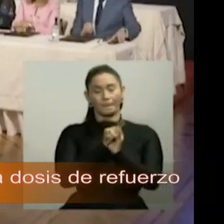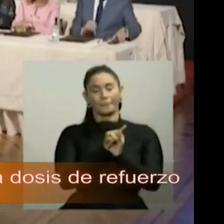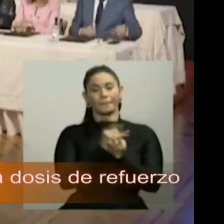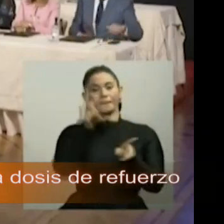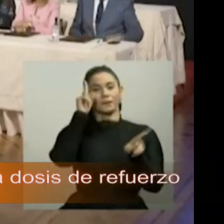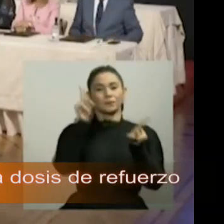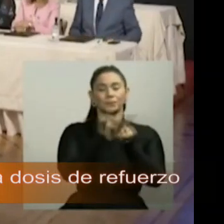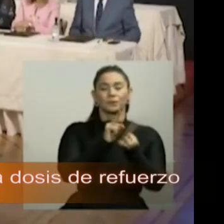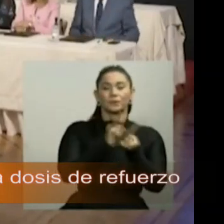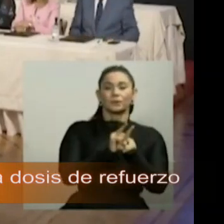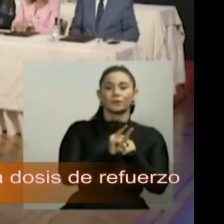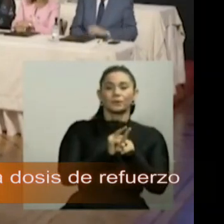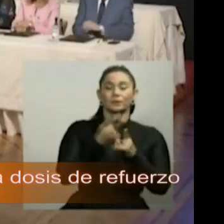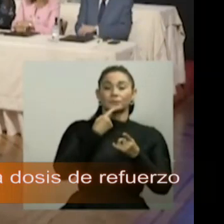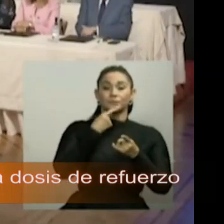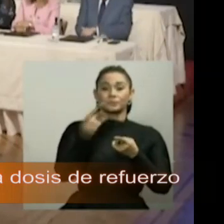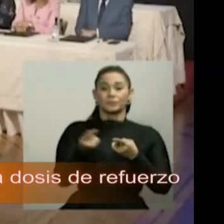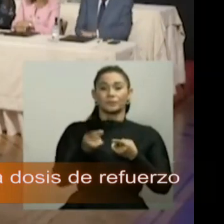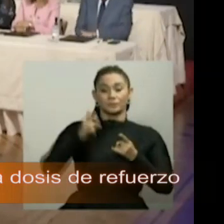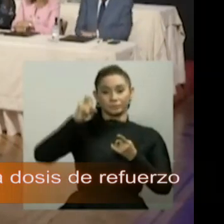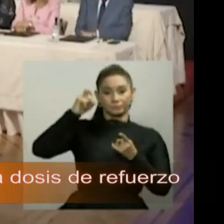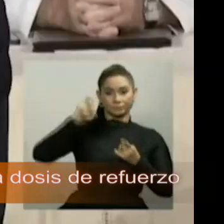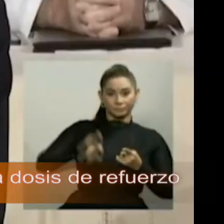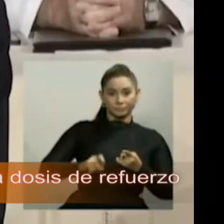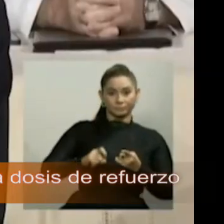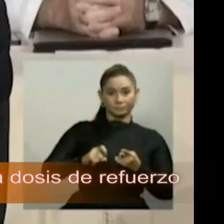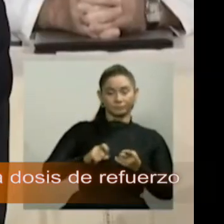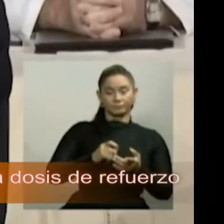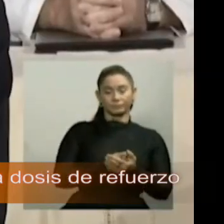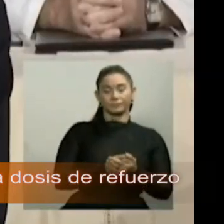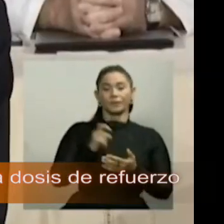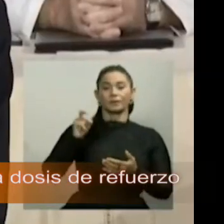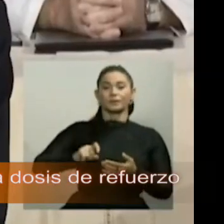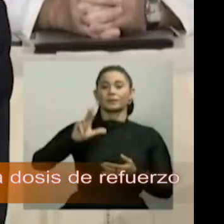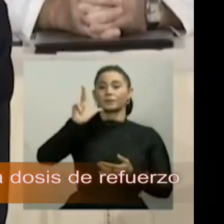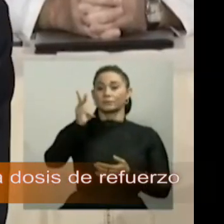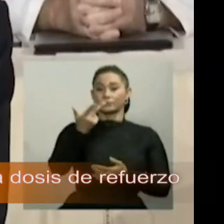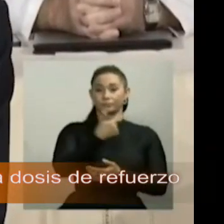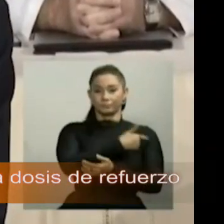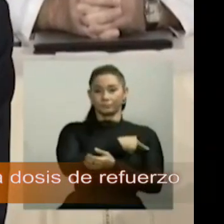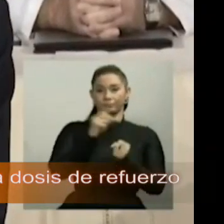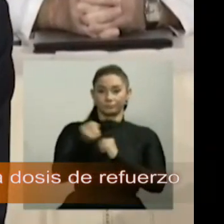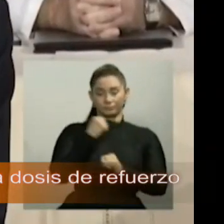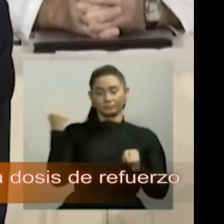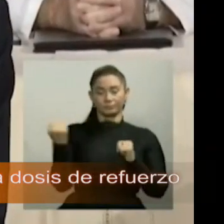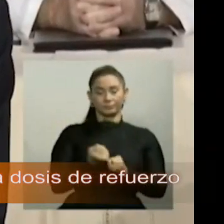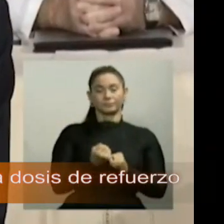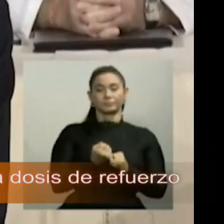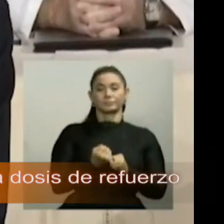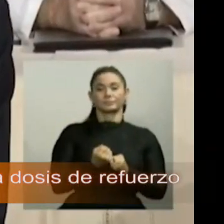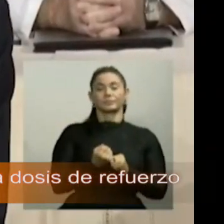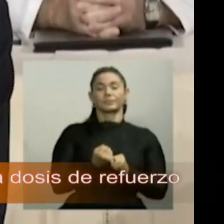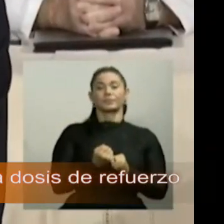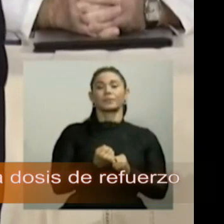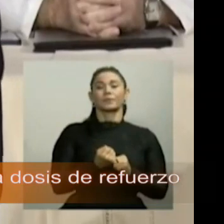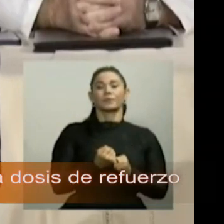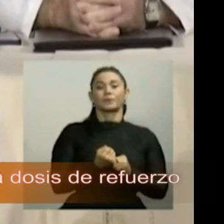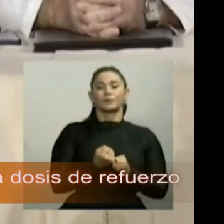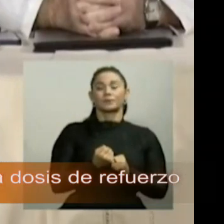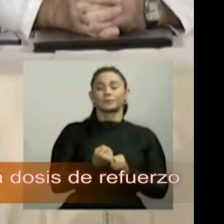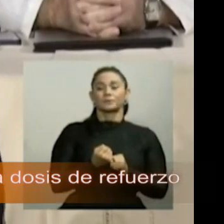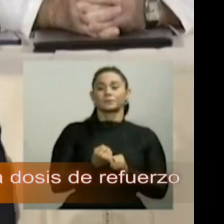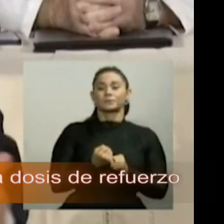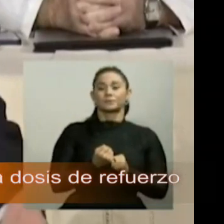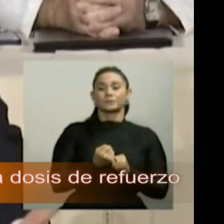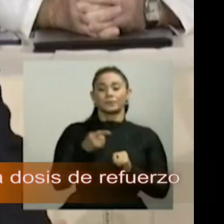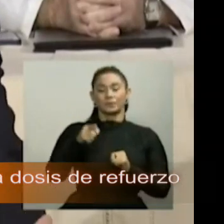COVID-19. El anuncio lo hizo el ministro de Salud Pública, Daniel Rivera, durante una rueda de